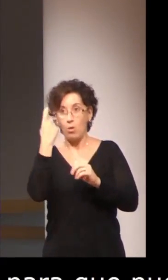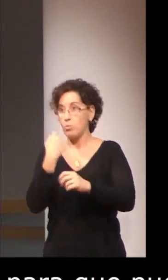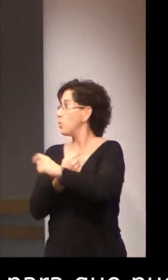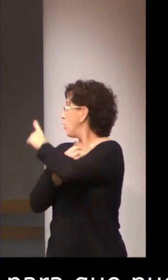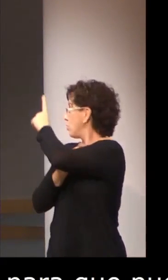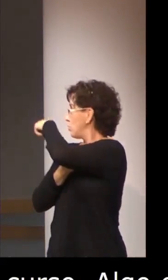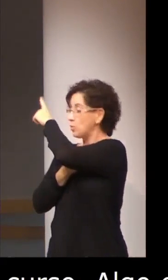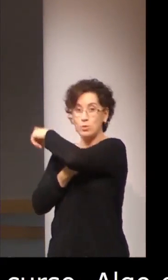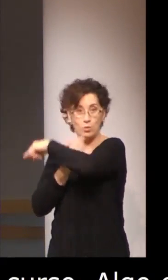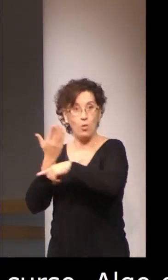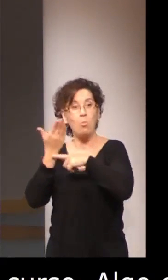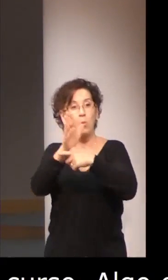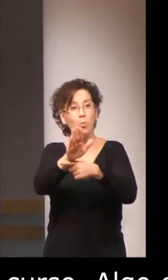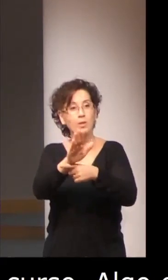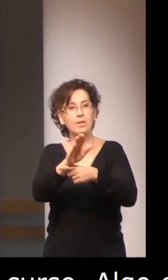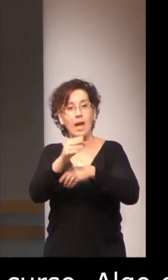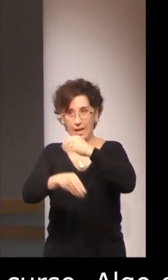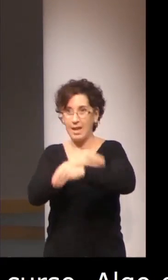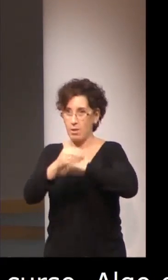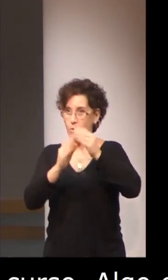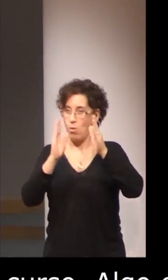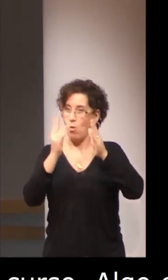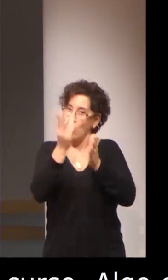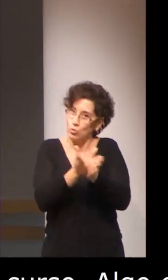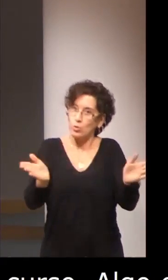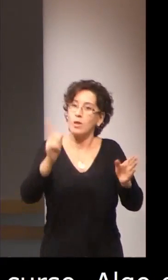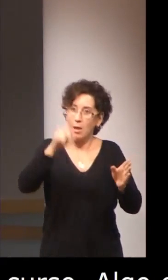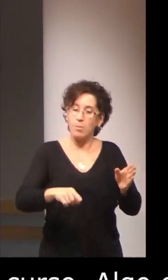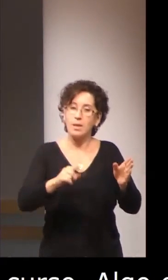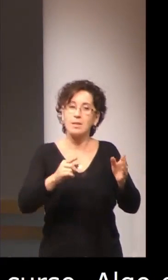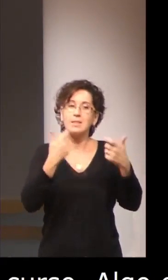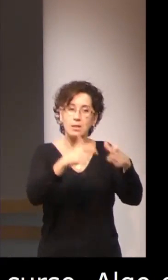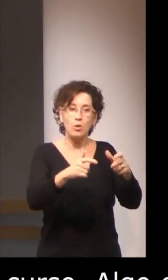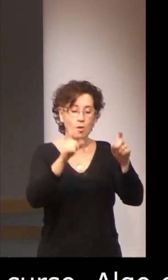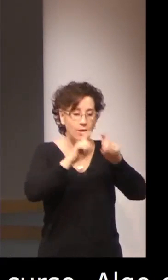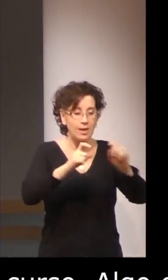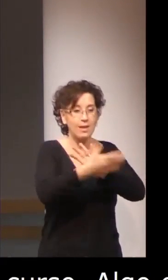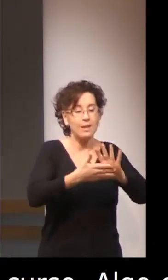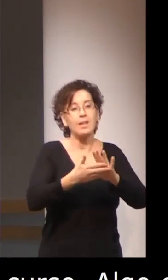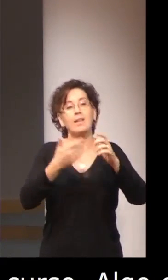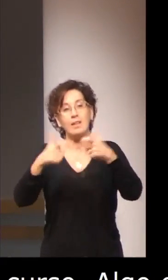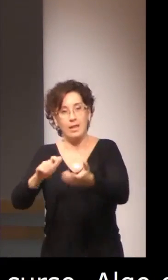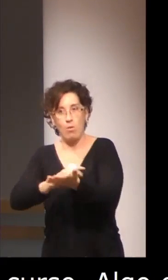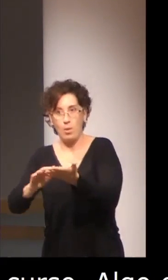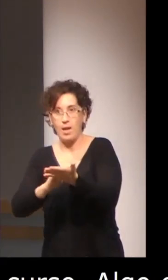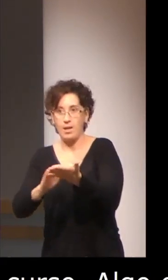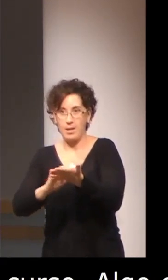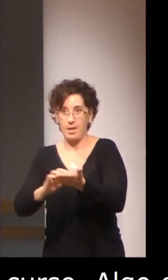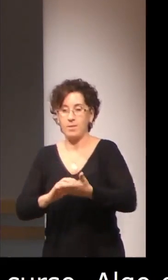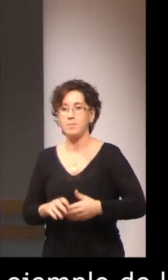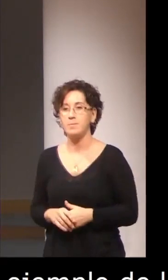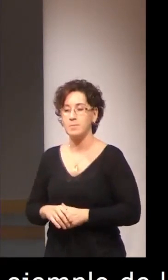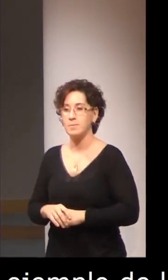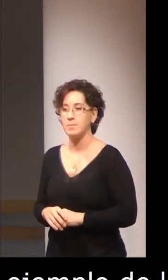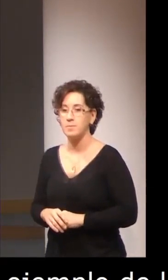también dedicaron sendas sesiones a la lengua de signos Española y al braille eh lo titularon os amigui silencio